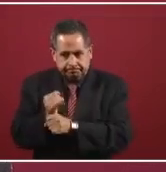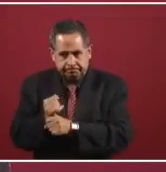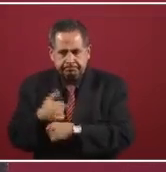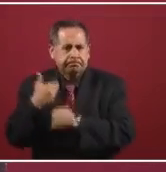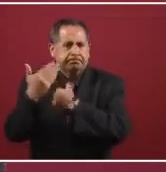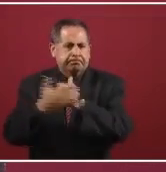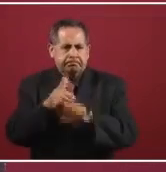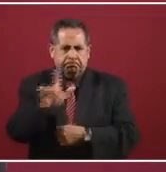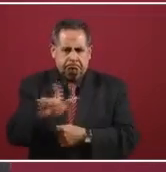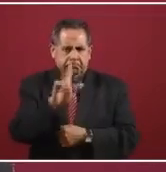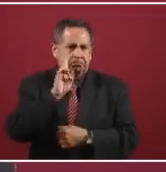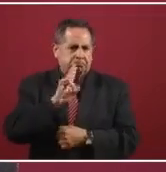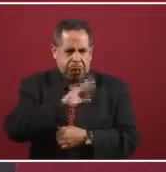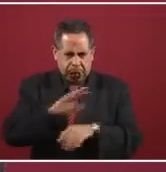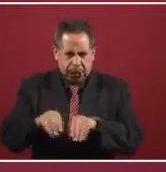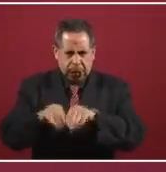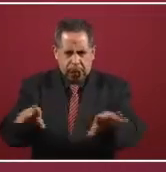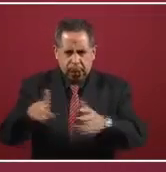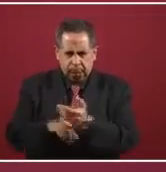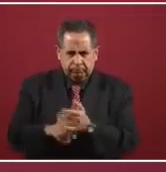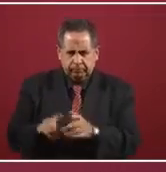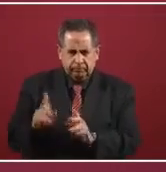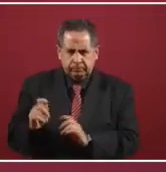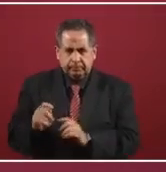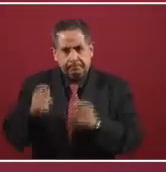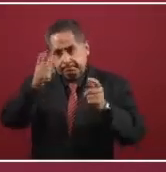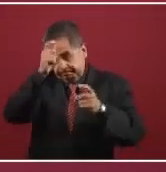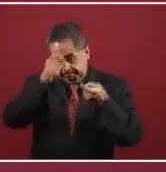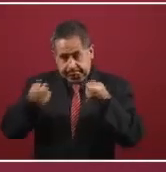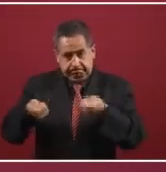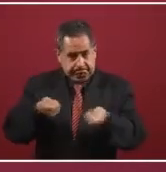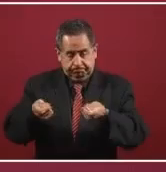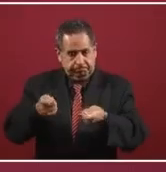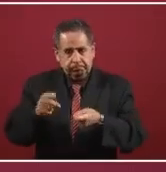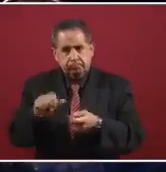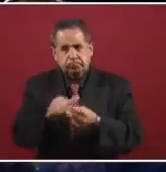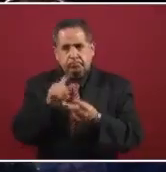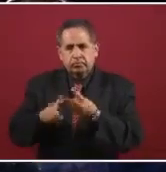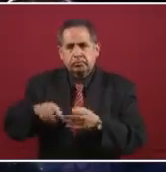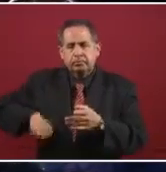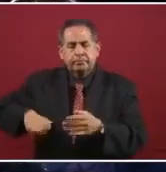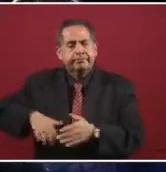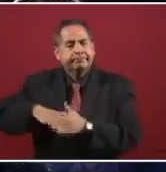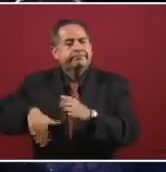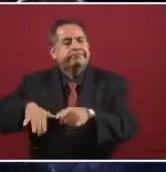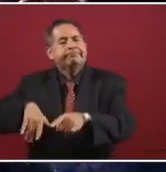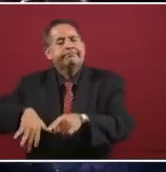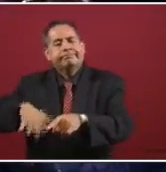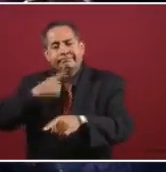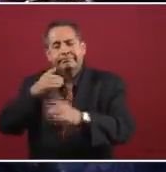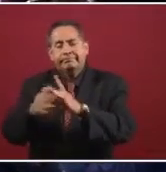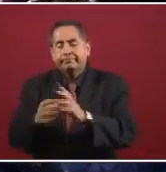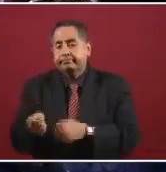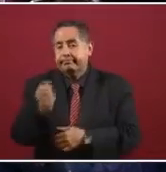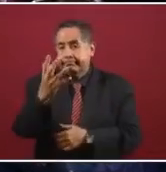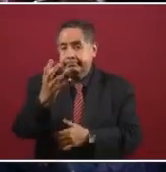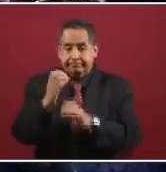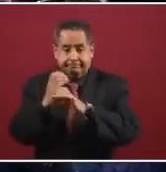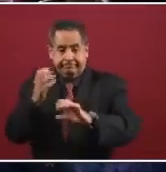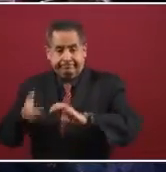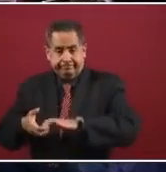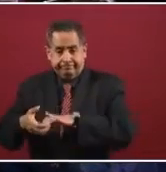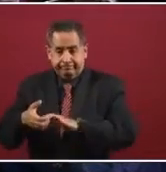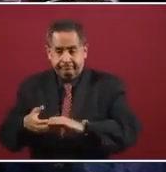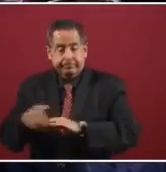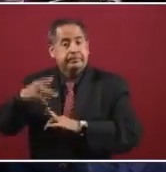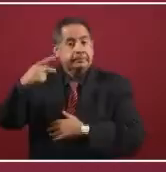lunes lo hacemos, con mucho gusto. Y no son ya nada más los choferes. Por ejemplo, esta persona que te estoy diciendo, van 5 trailers